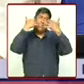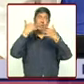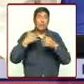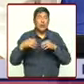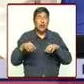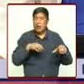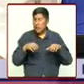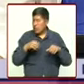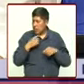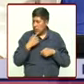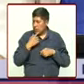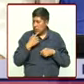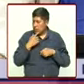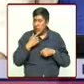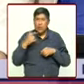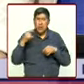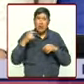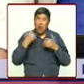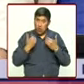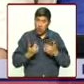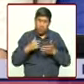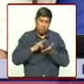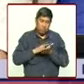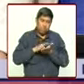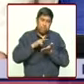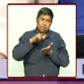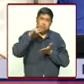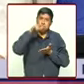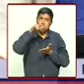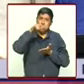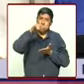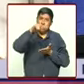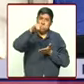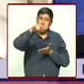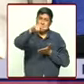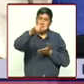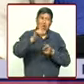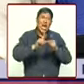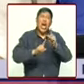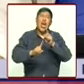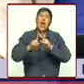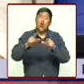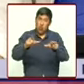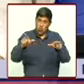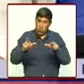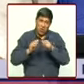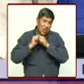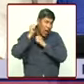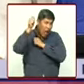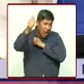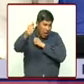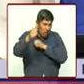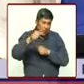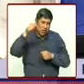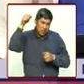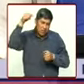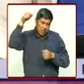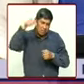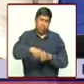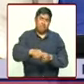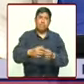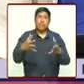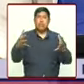están entrando los aviones de Israel a destruir ciertos lugares que son blancos